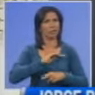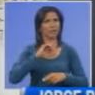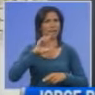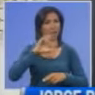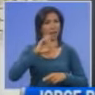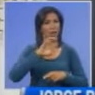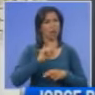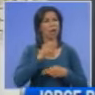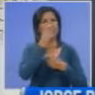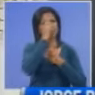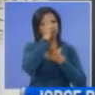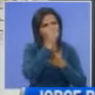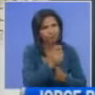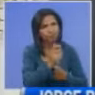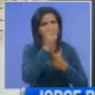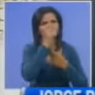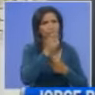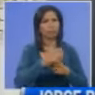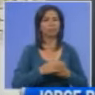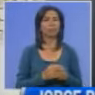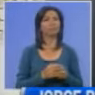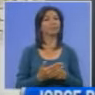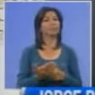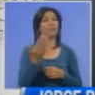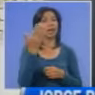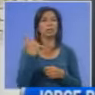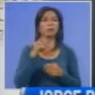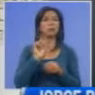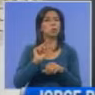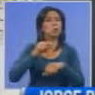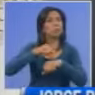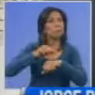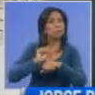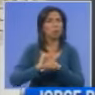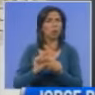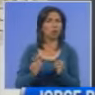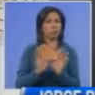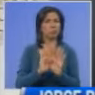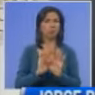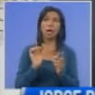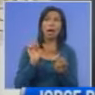Cordero. Cuando lo levantaron tuvo el carácter de provisional. Hoy